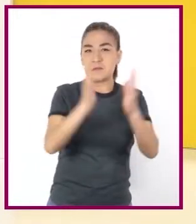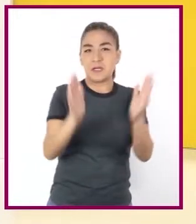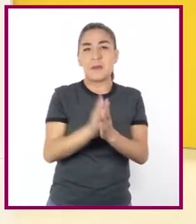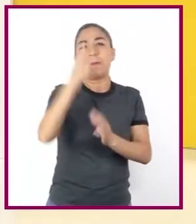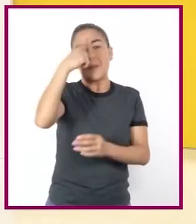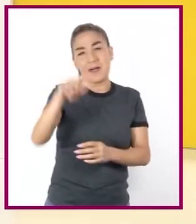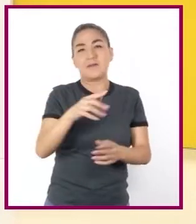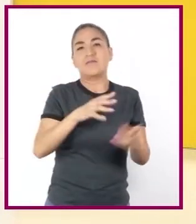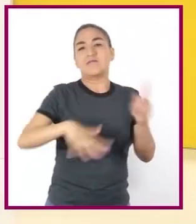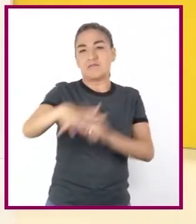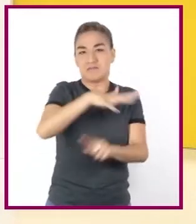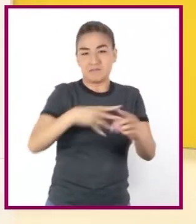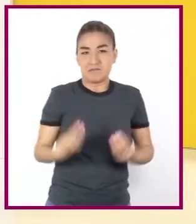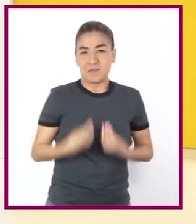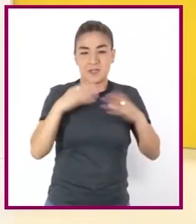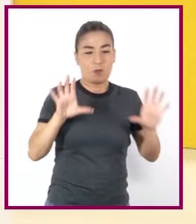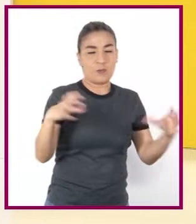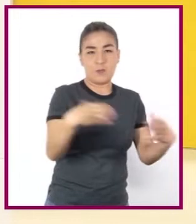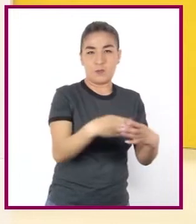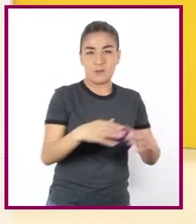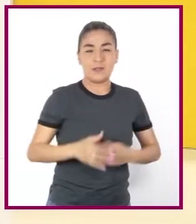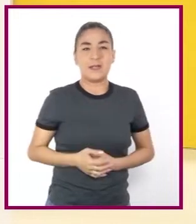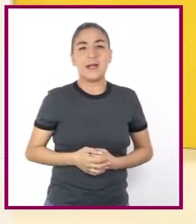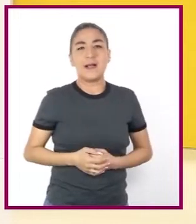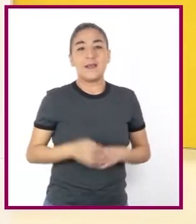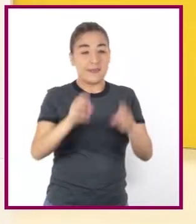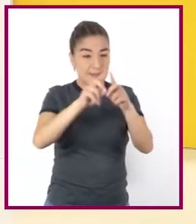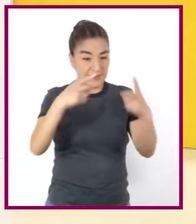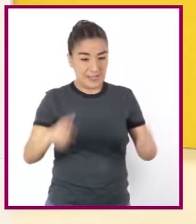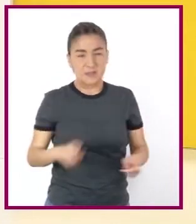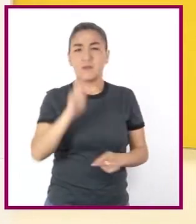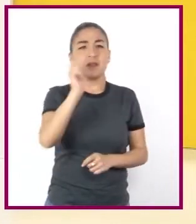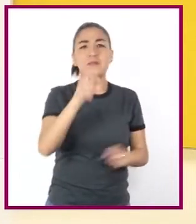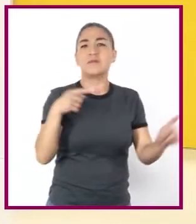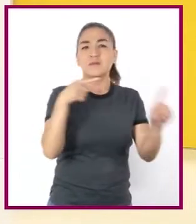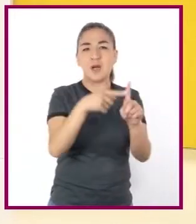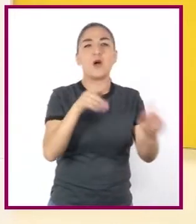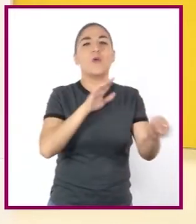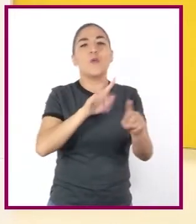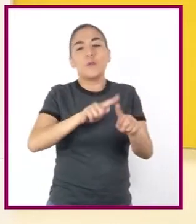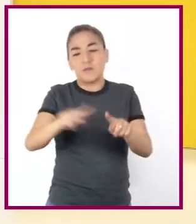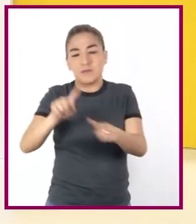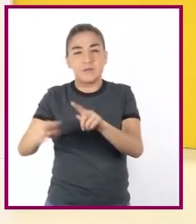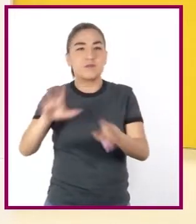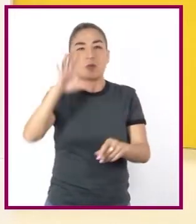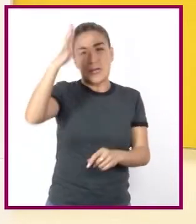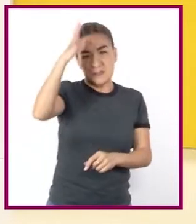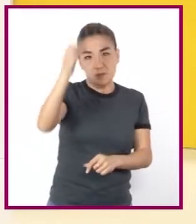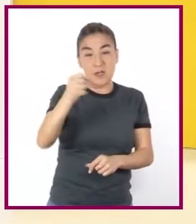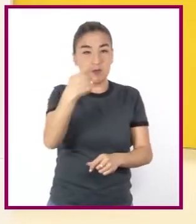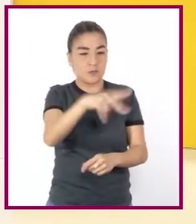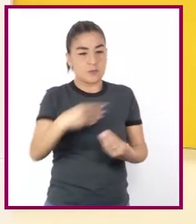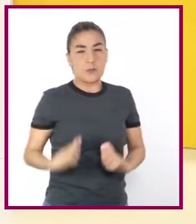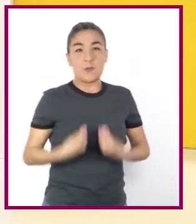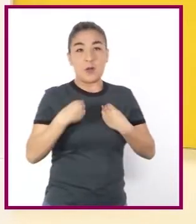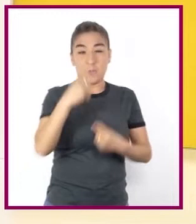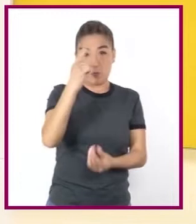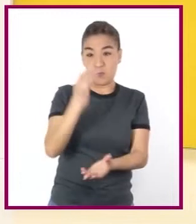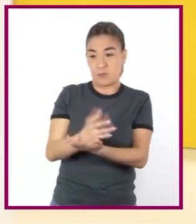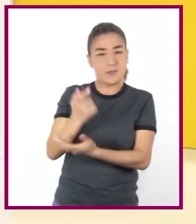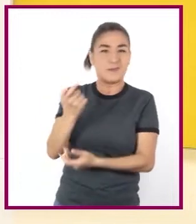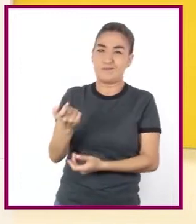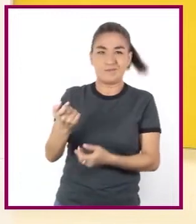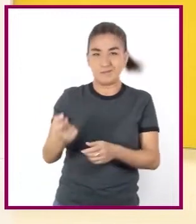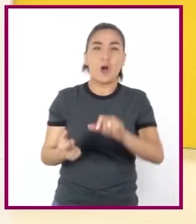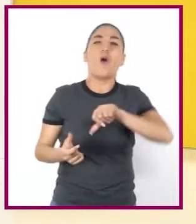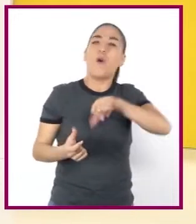vida comunitaria. El desarrollo tiene que ver con muchos aspectos de la vida, no solo el económico.